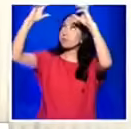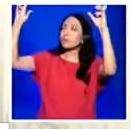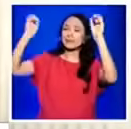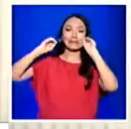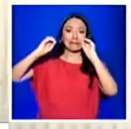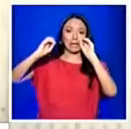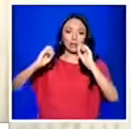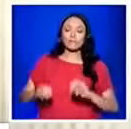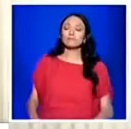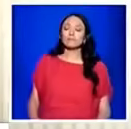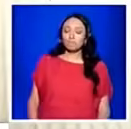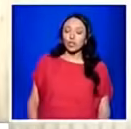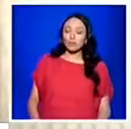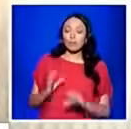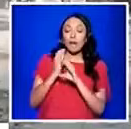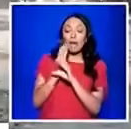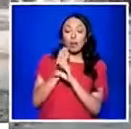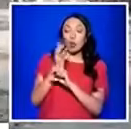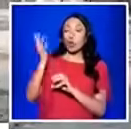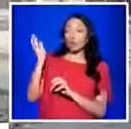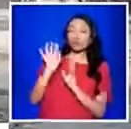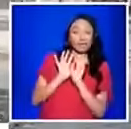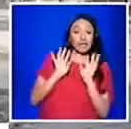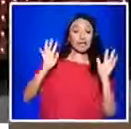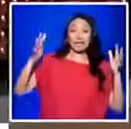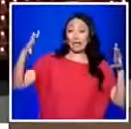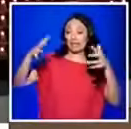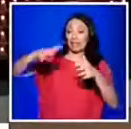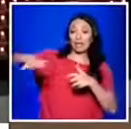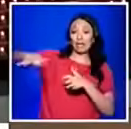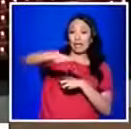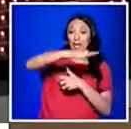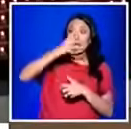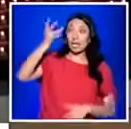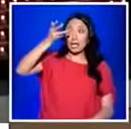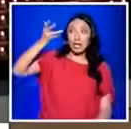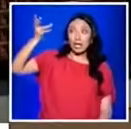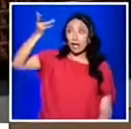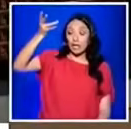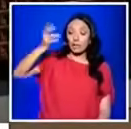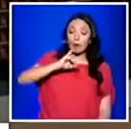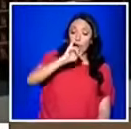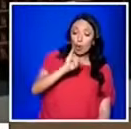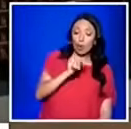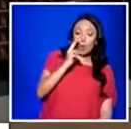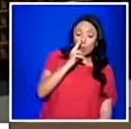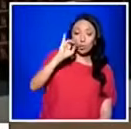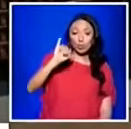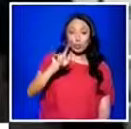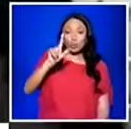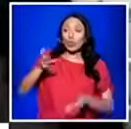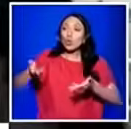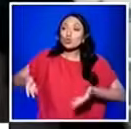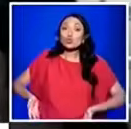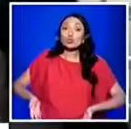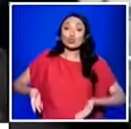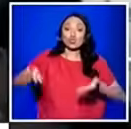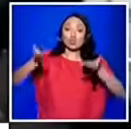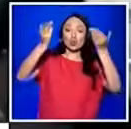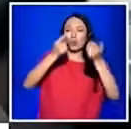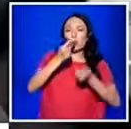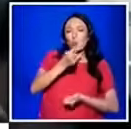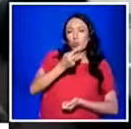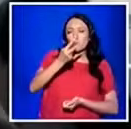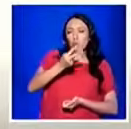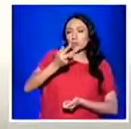Los modelos de pronóstico en general para el hemisferio norte señalan para los meses de junio y julio incrementos de entre 1, 2 o